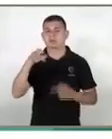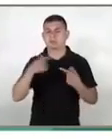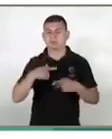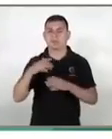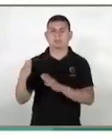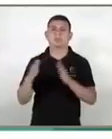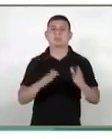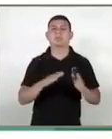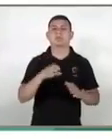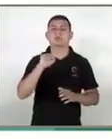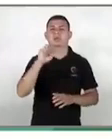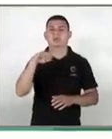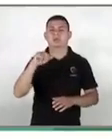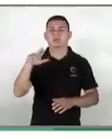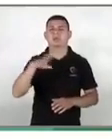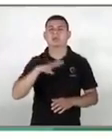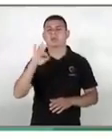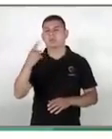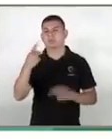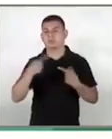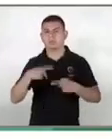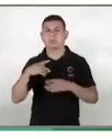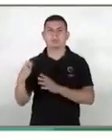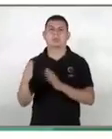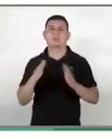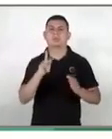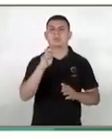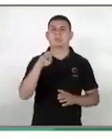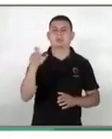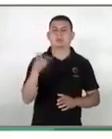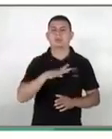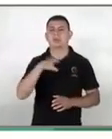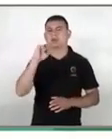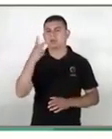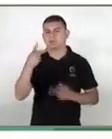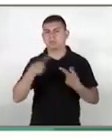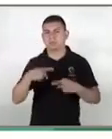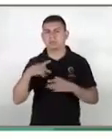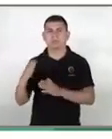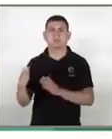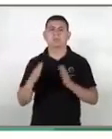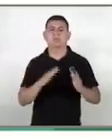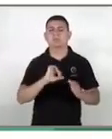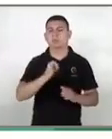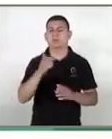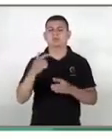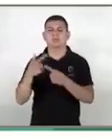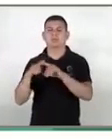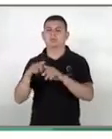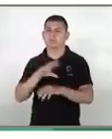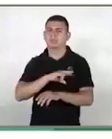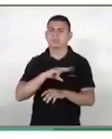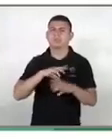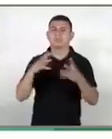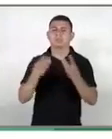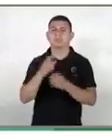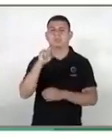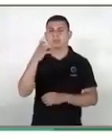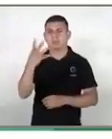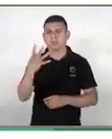en Secretaría de Marina 41, en Pemex 32 y en otras instituciones